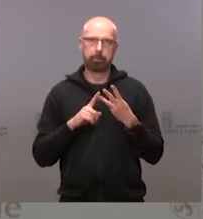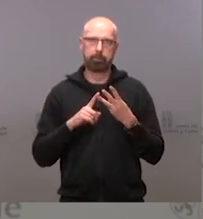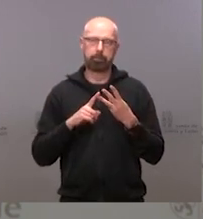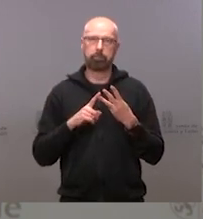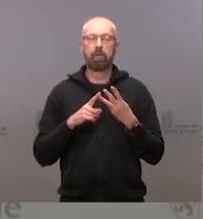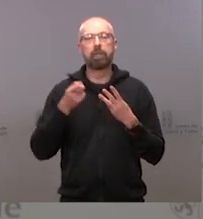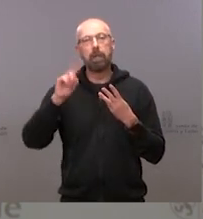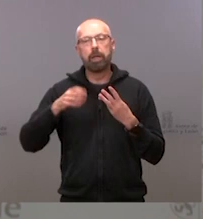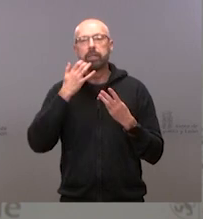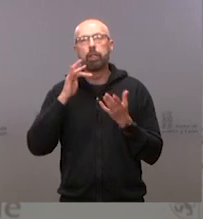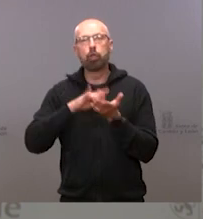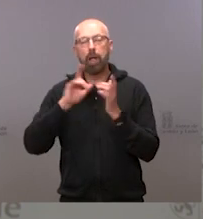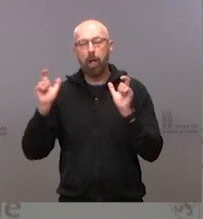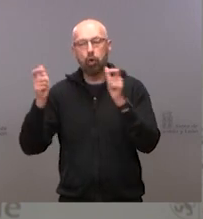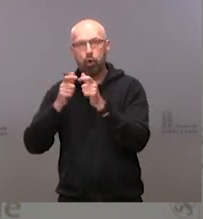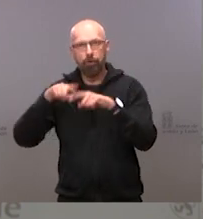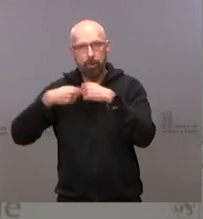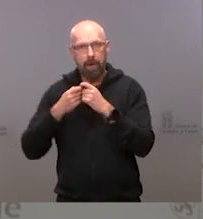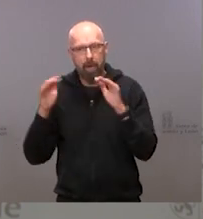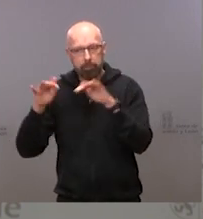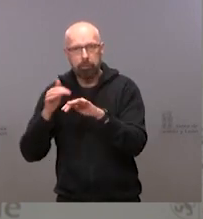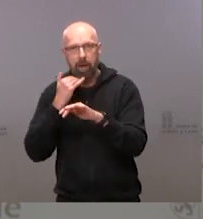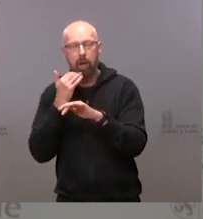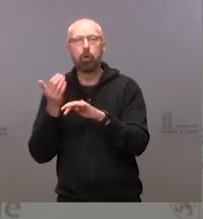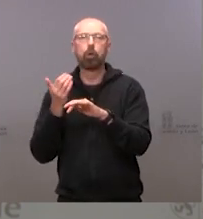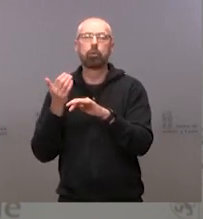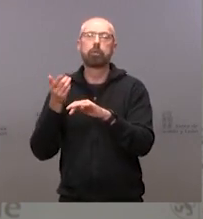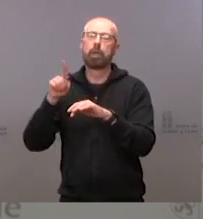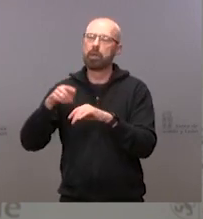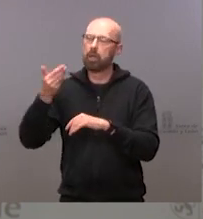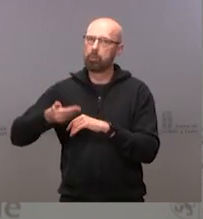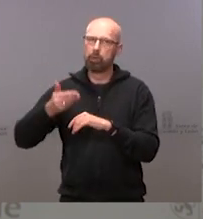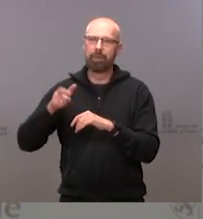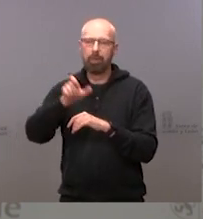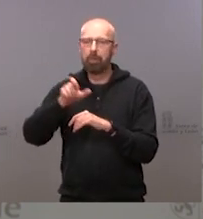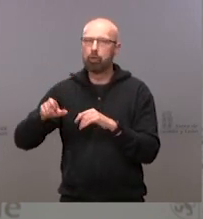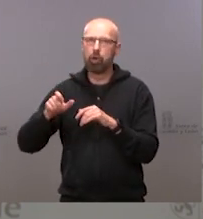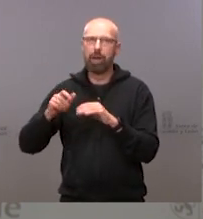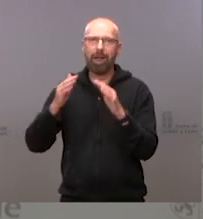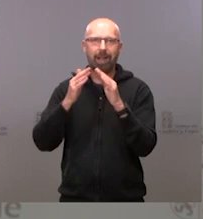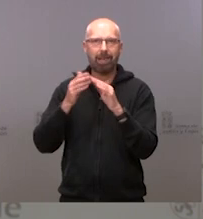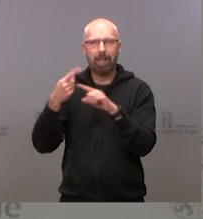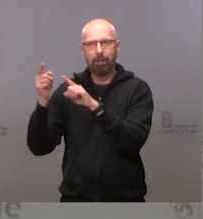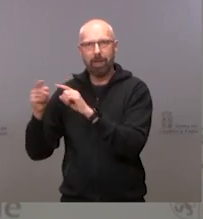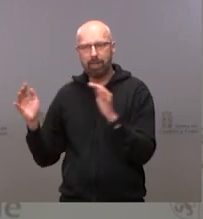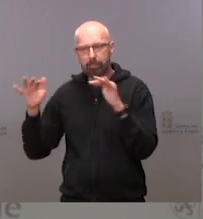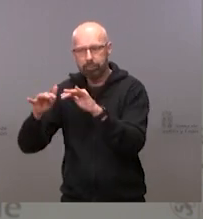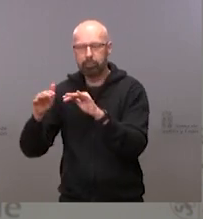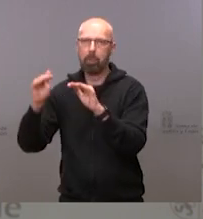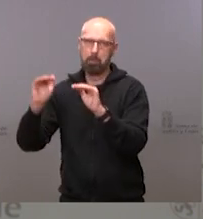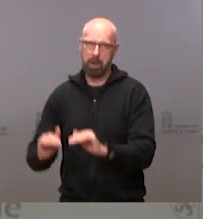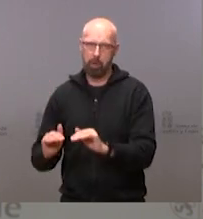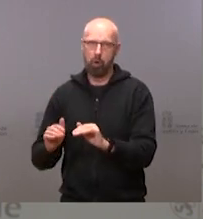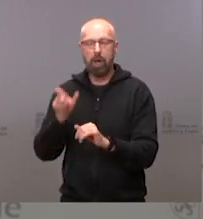celebraciones familiares en estas fechas reducir el número de unidades de convivencia a reducir el número de